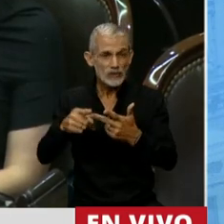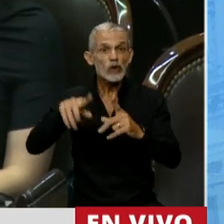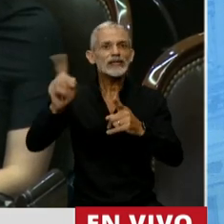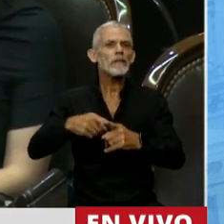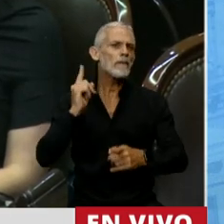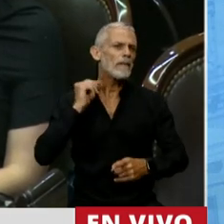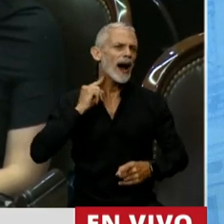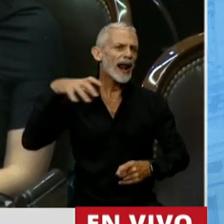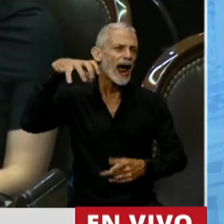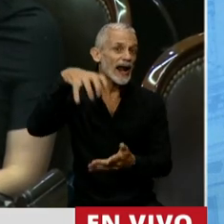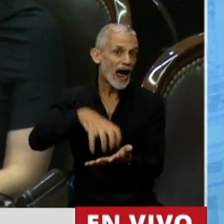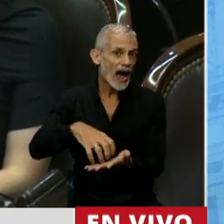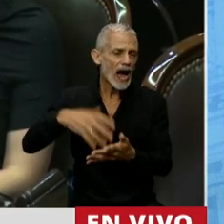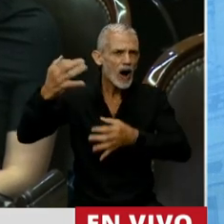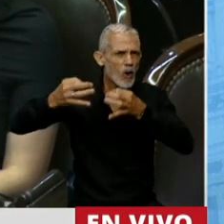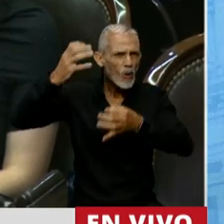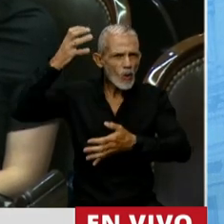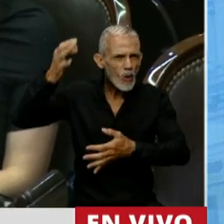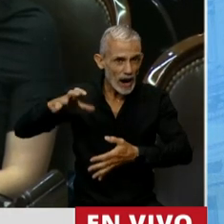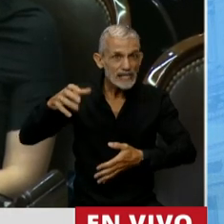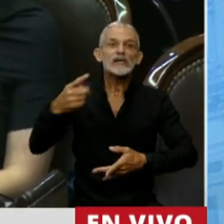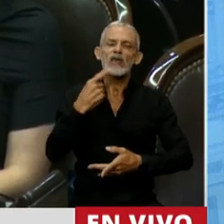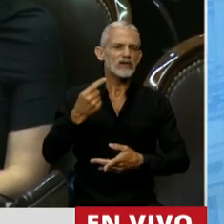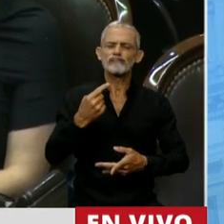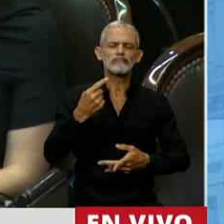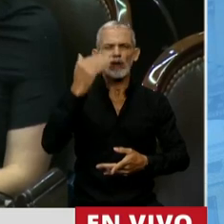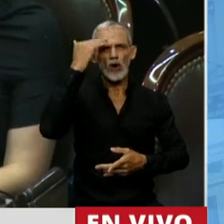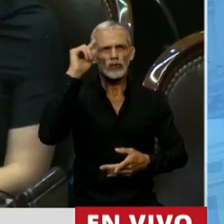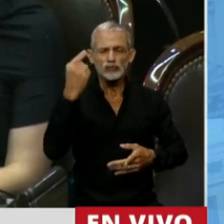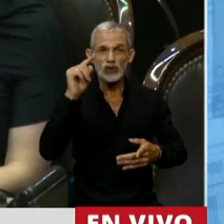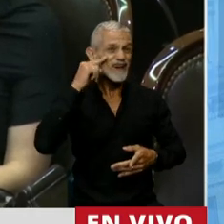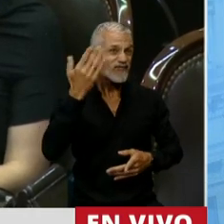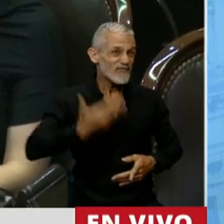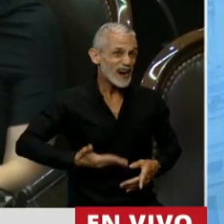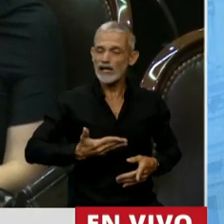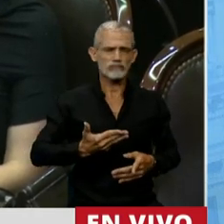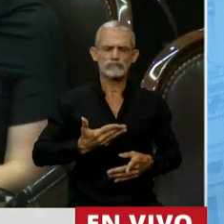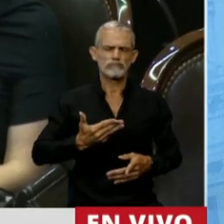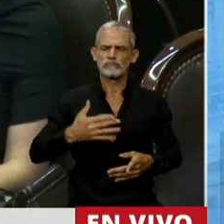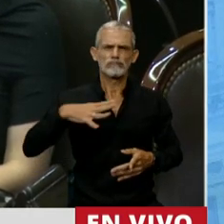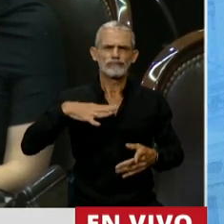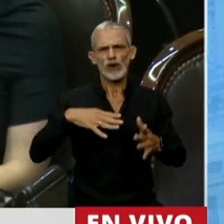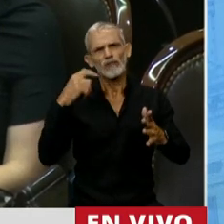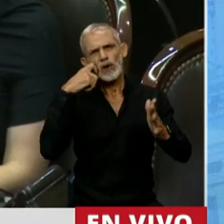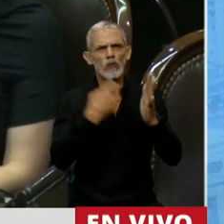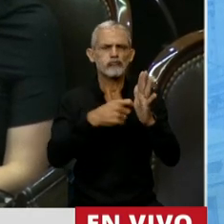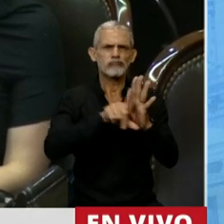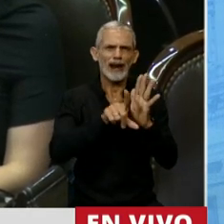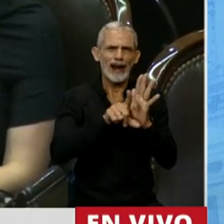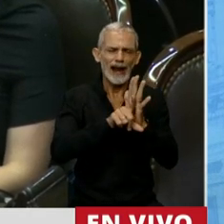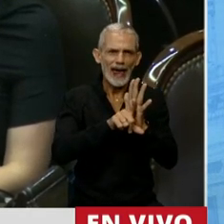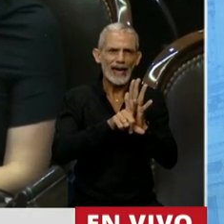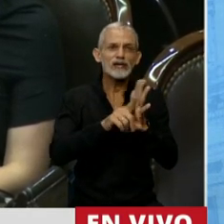de Paraná, que declaró inconstitucionales los decretos del presidente Fernández por ser insuficientes respecto de lo que marcaba la